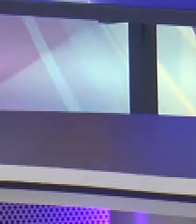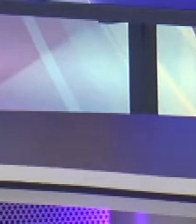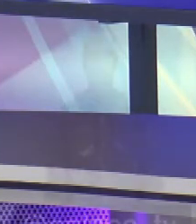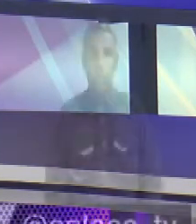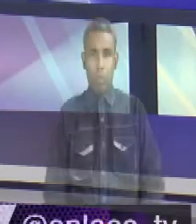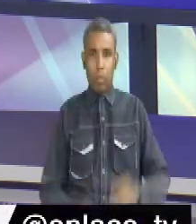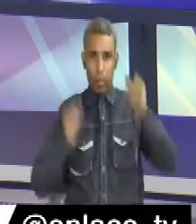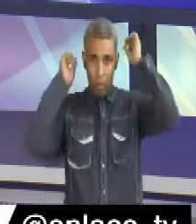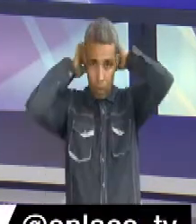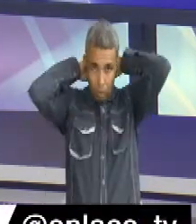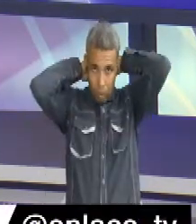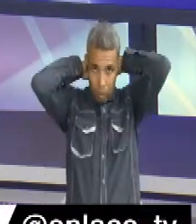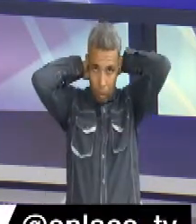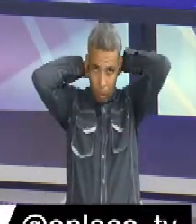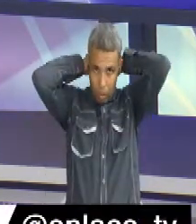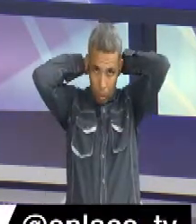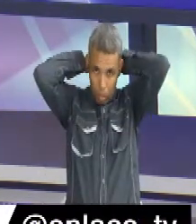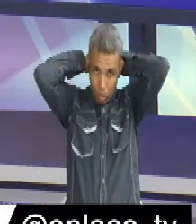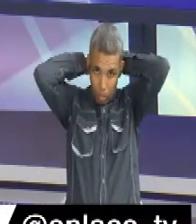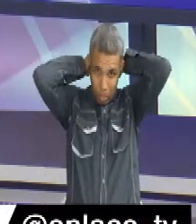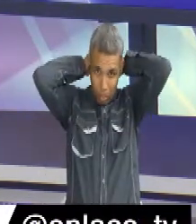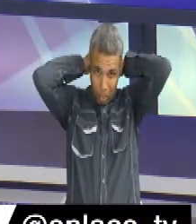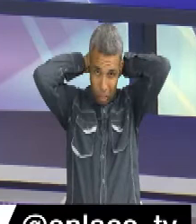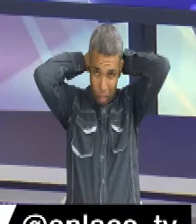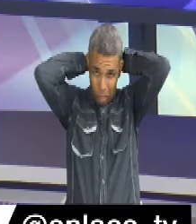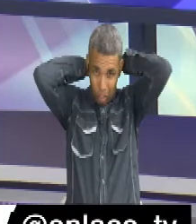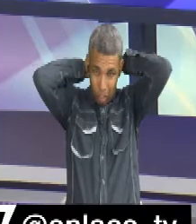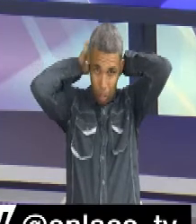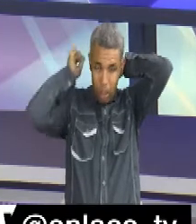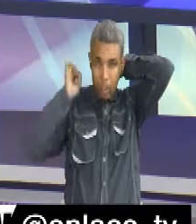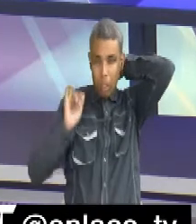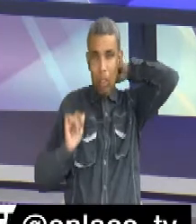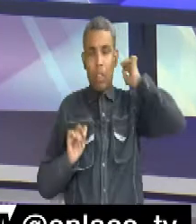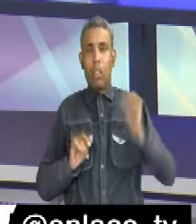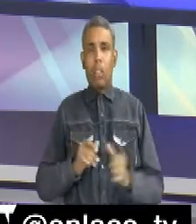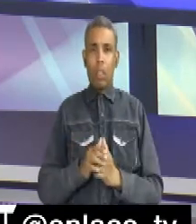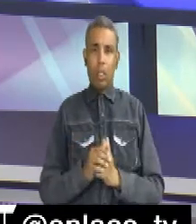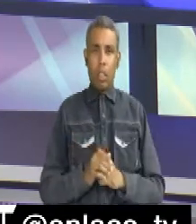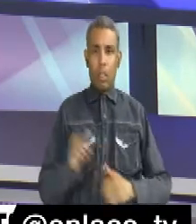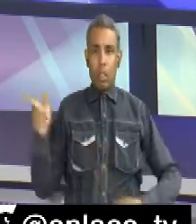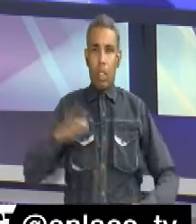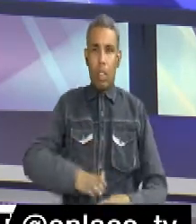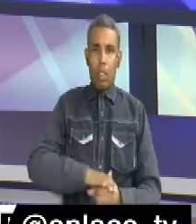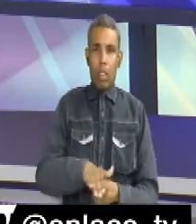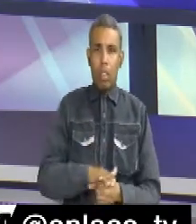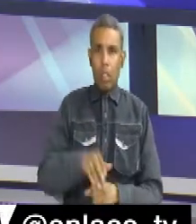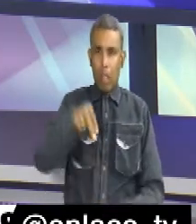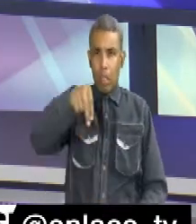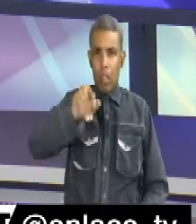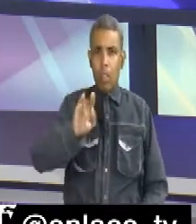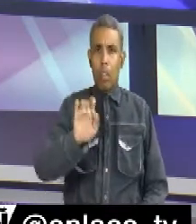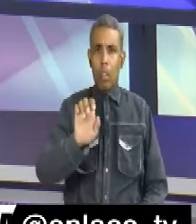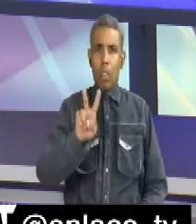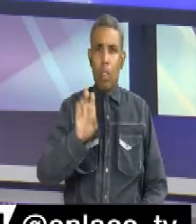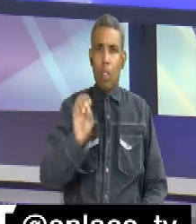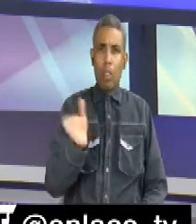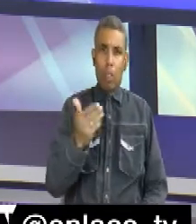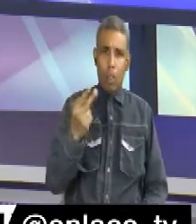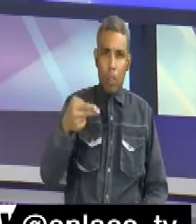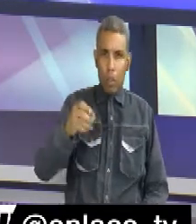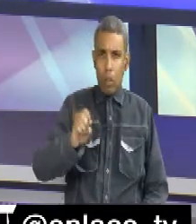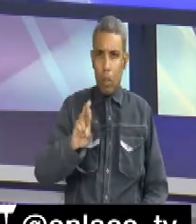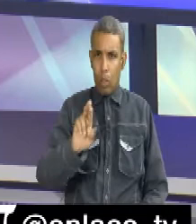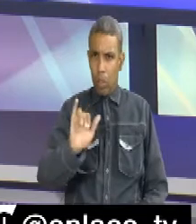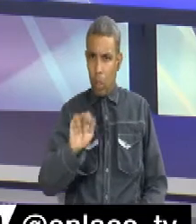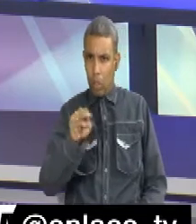Noticias. Bomberos voluntarios atendió incendio registrado en una vivienda del barrio Nuevo Horizonte. Por fortuna, al momento del trágico hecho, la familia